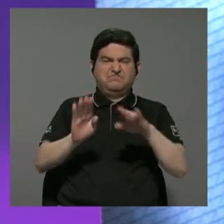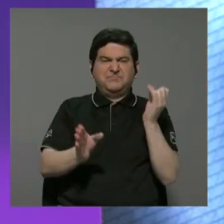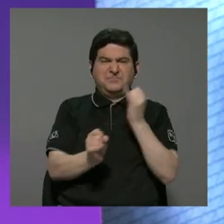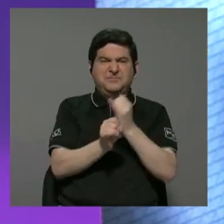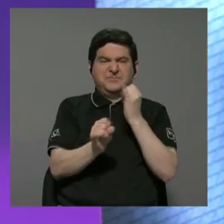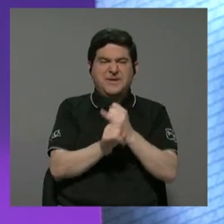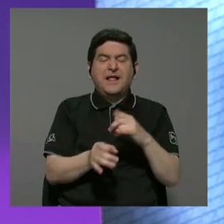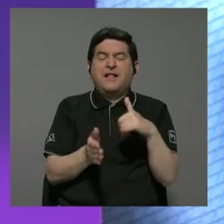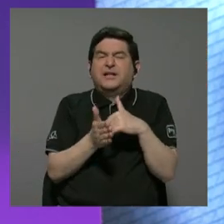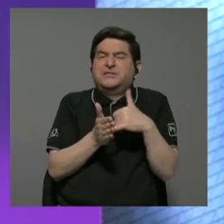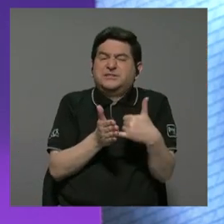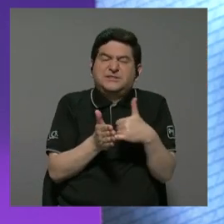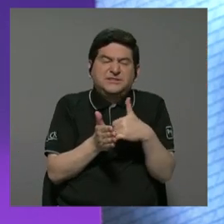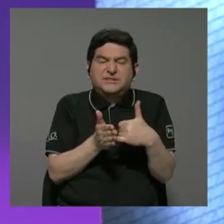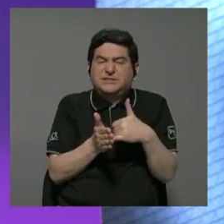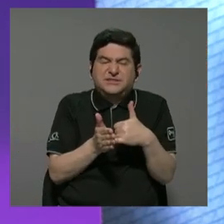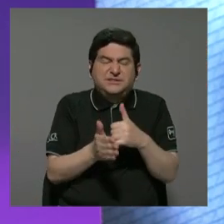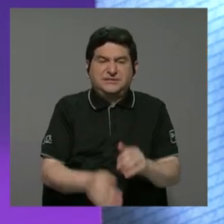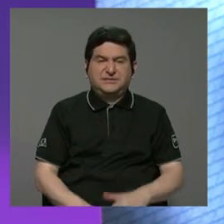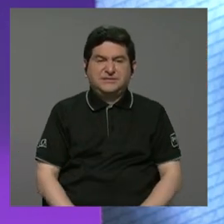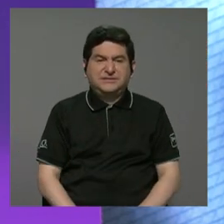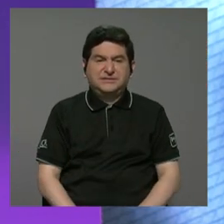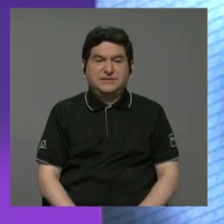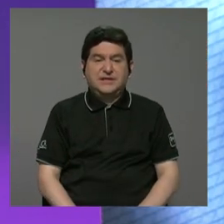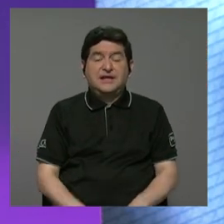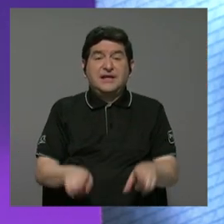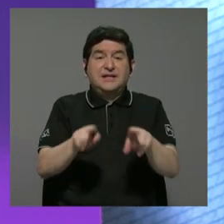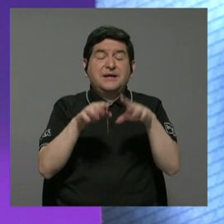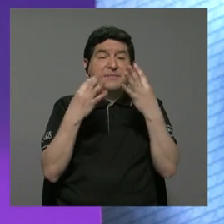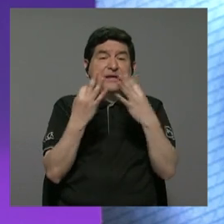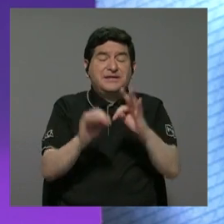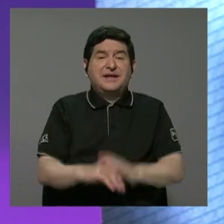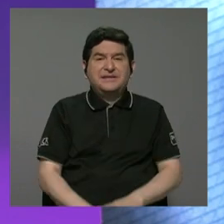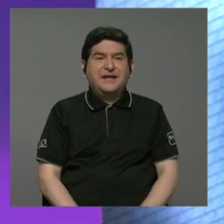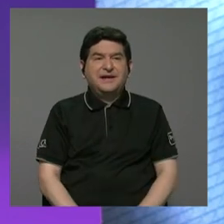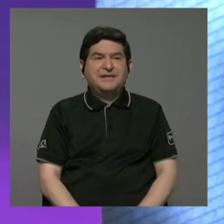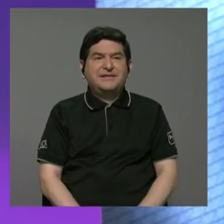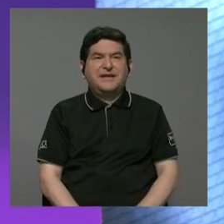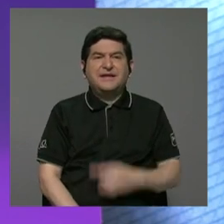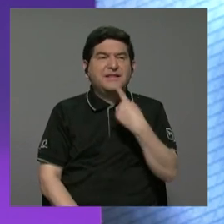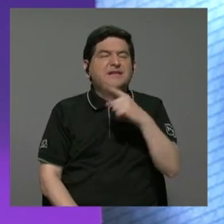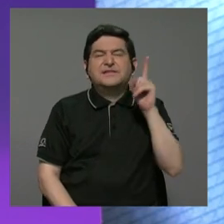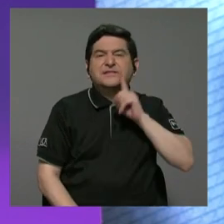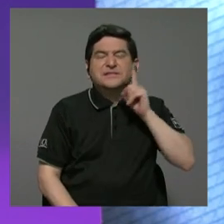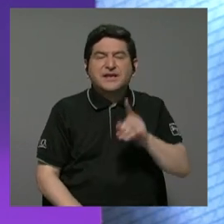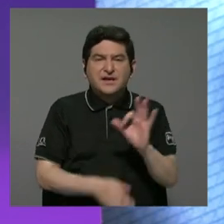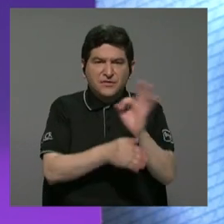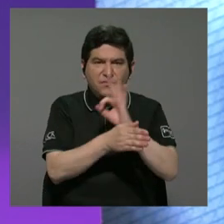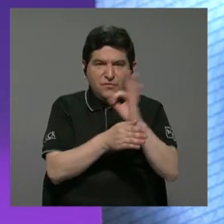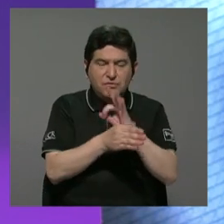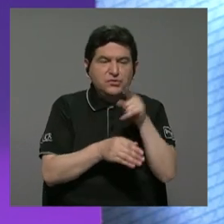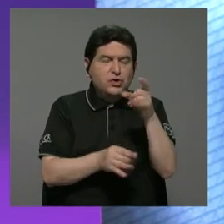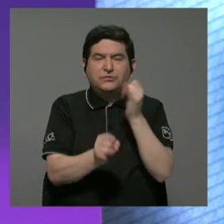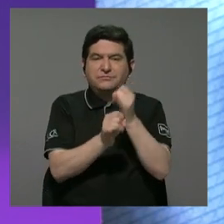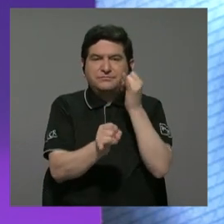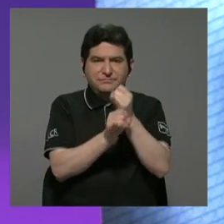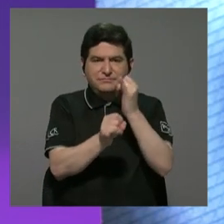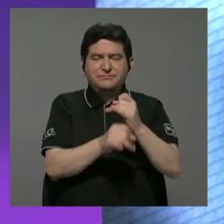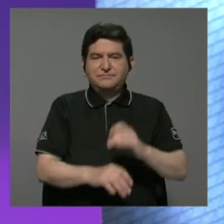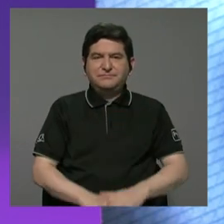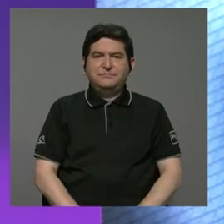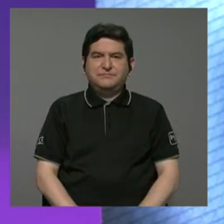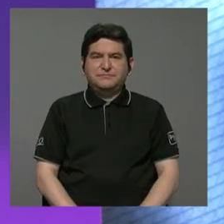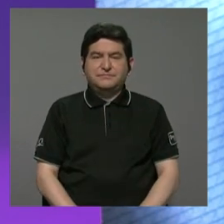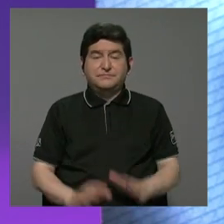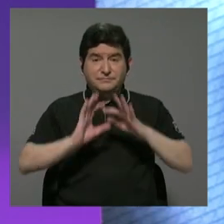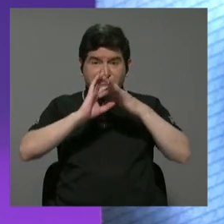de debilitamiento, de falseamiento también del funcionamiento de esas instituciones. Tiene